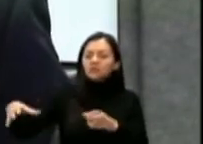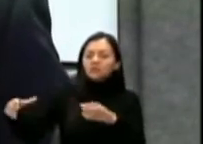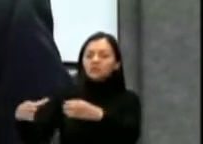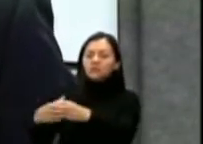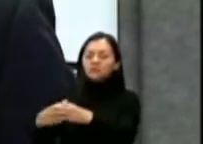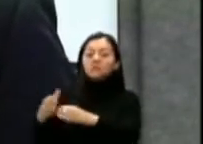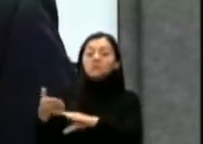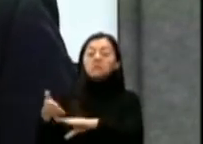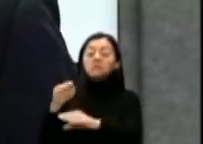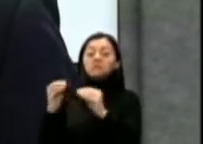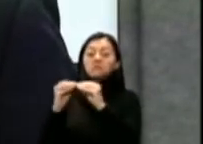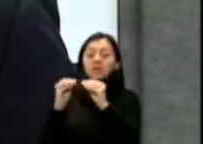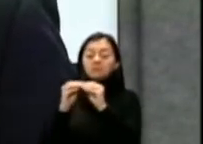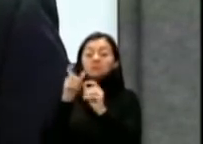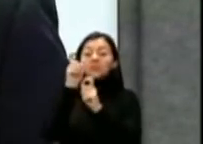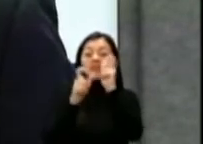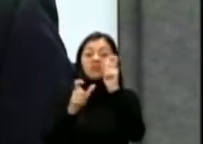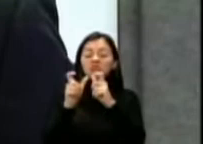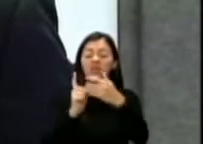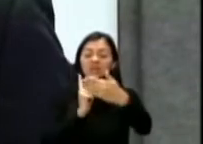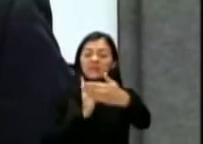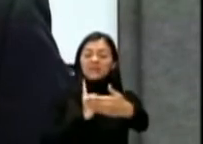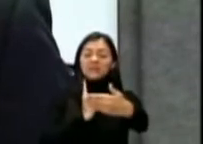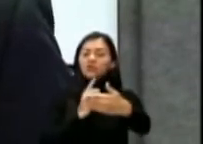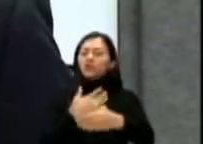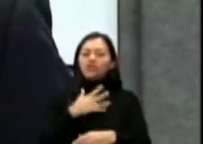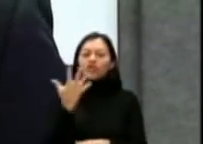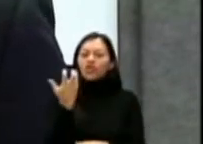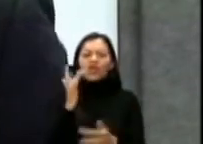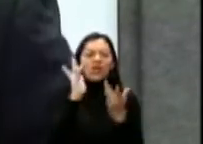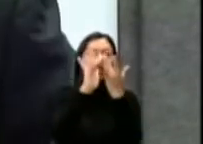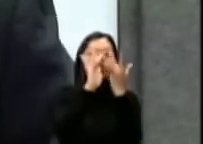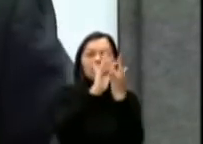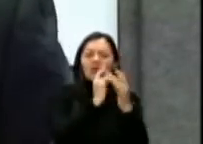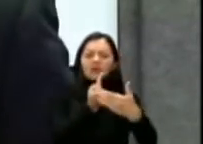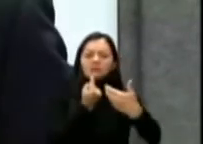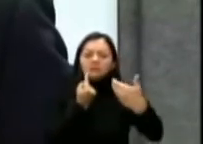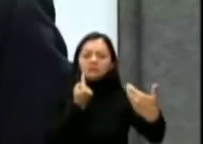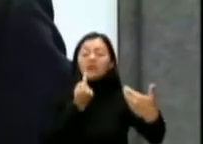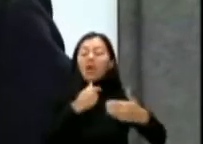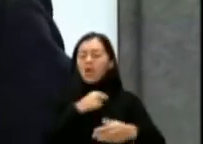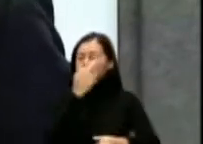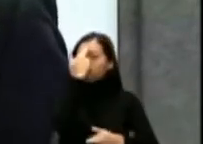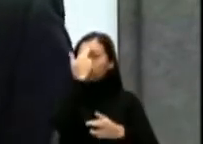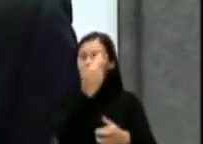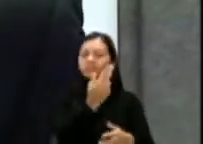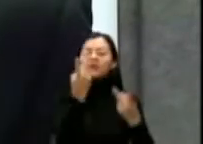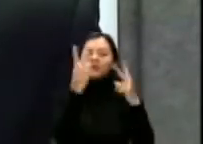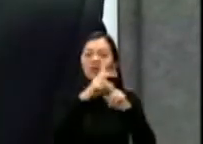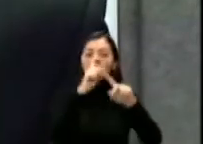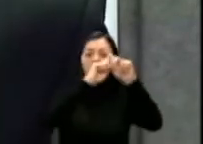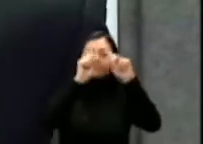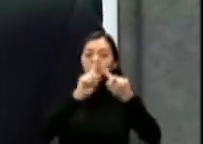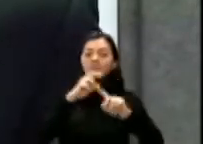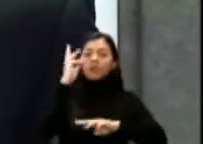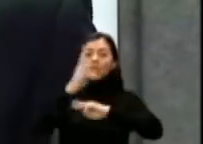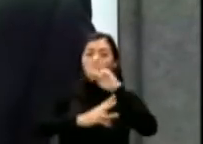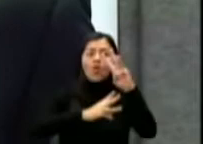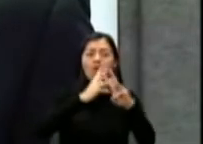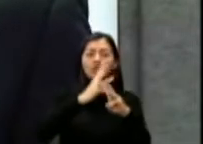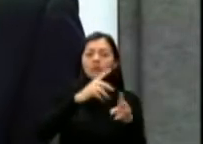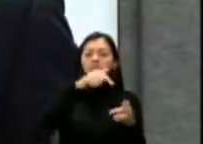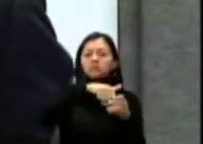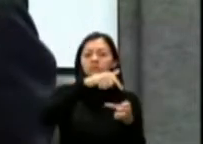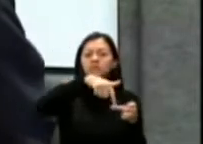aislamiento voluntario en una zona de las más biodiversa de todo el planeta que pasaba antes con la amazonía